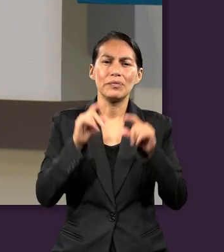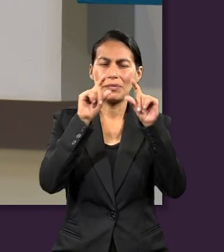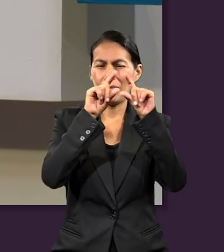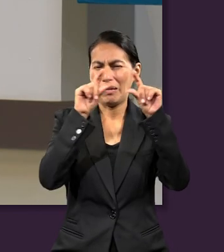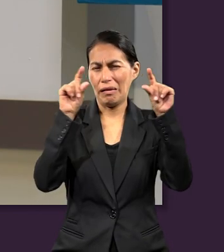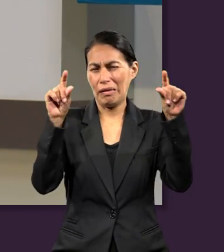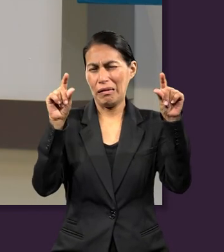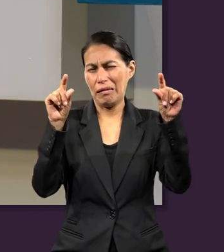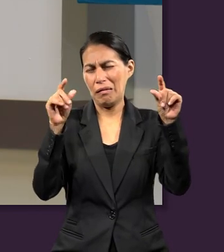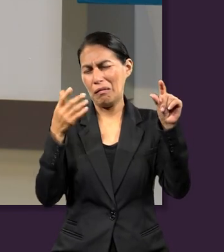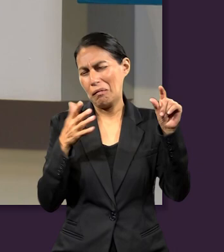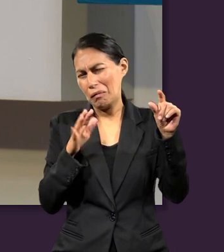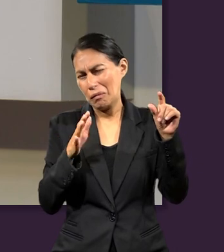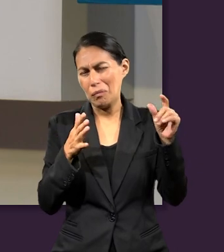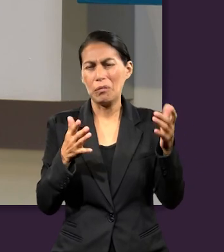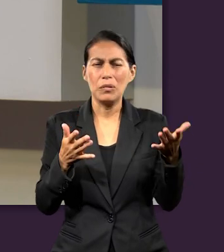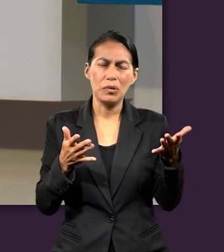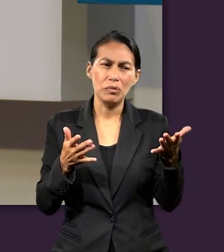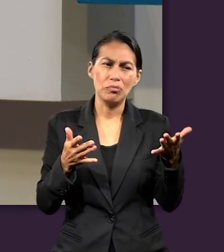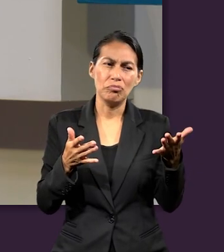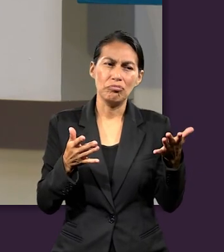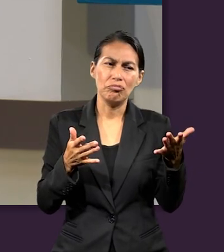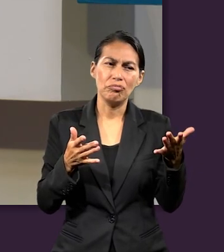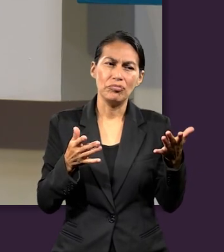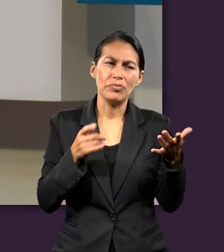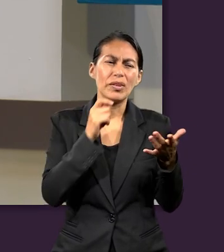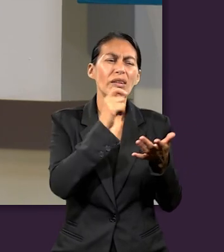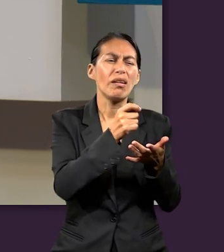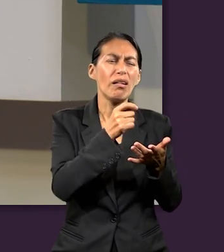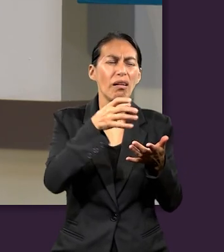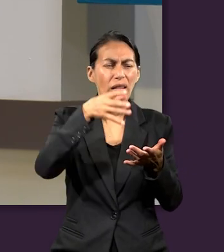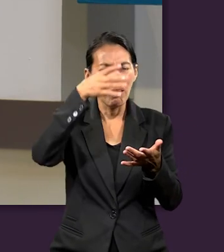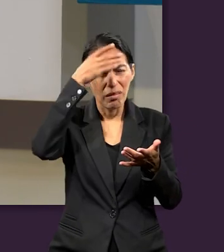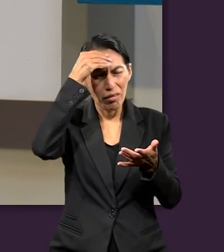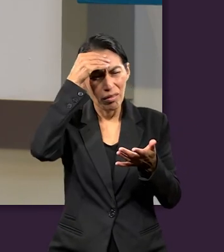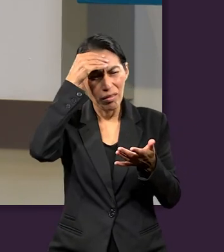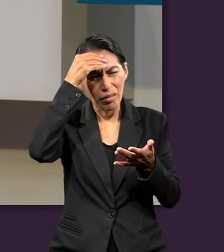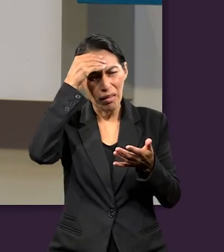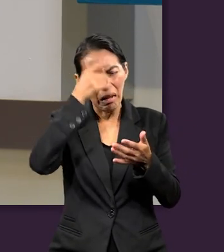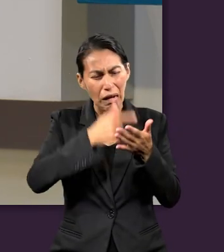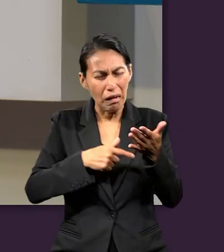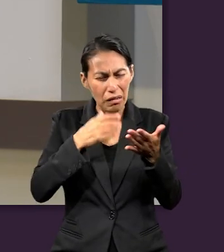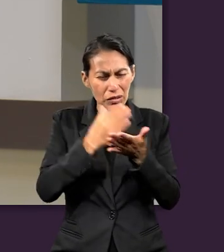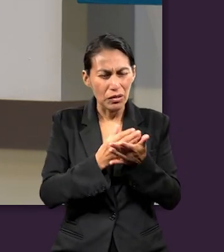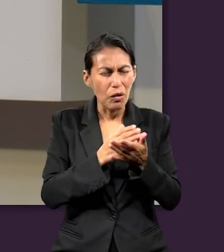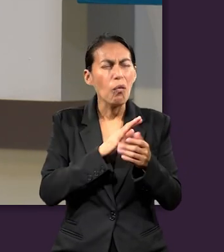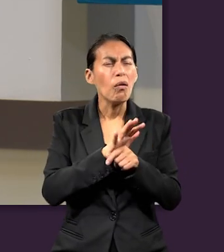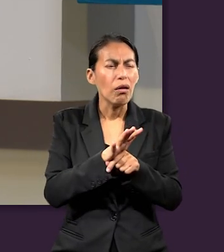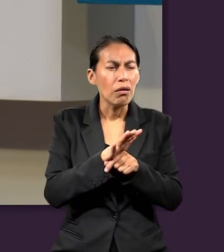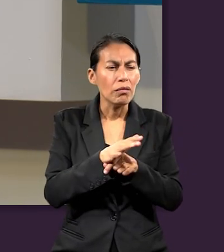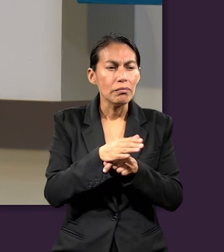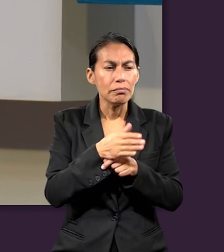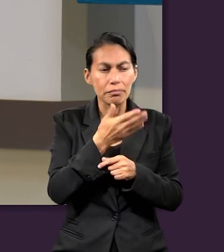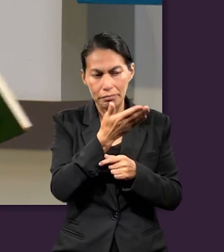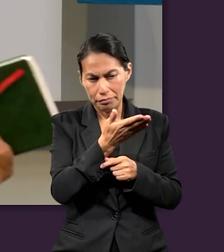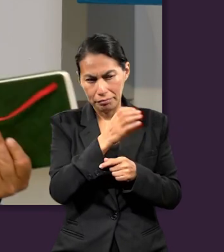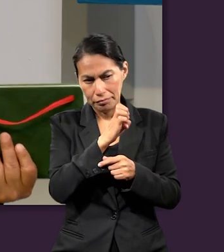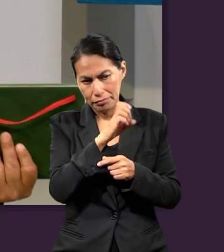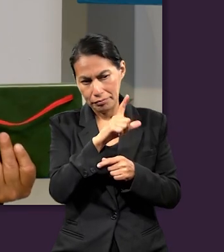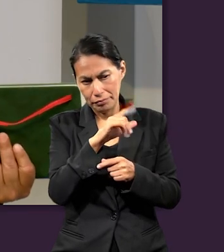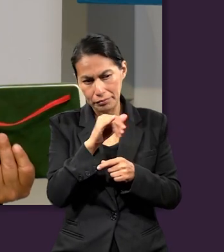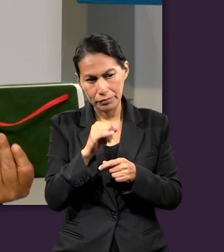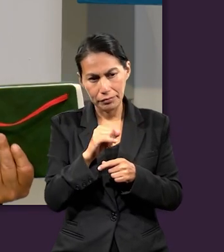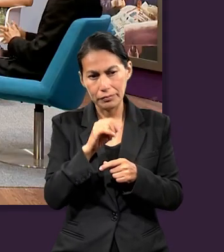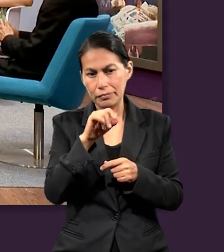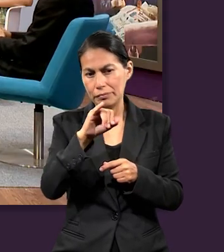queremos que diga Más o menos algo de lo que representa para ustedes el aprendizaje de esta lección vamos a comenzar